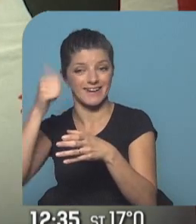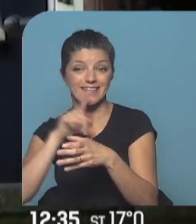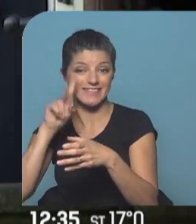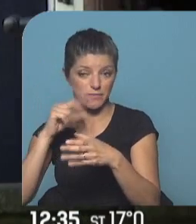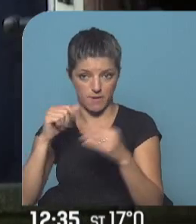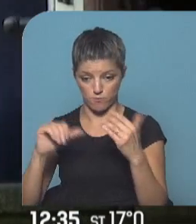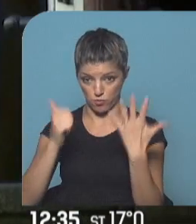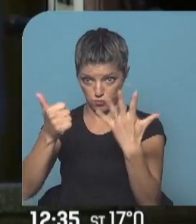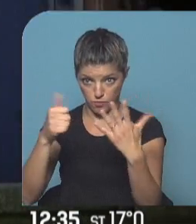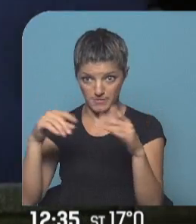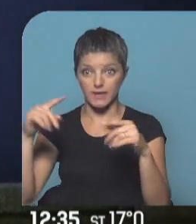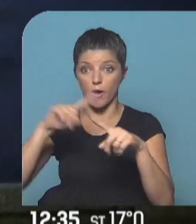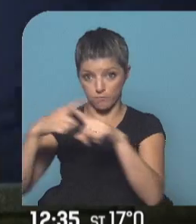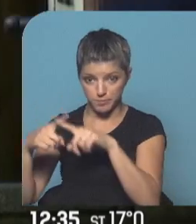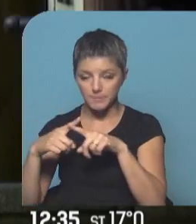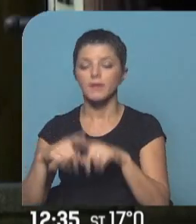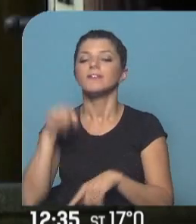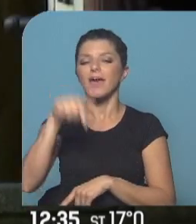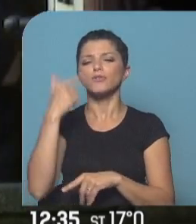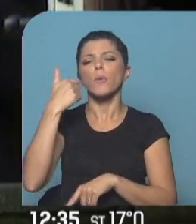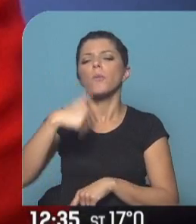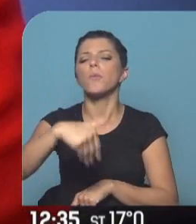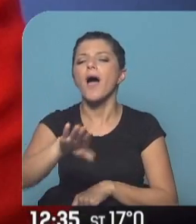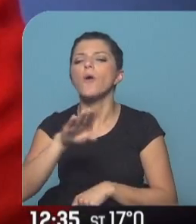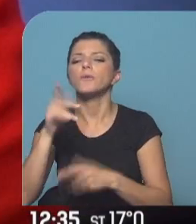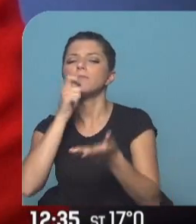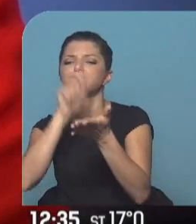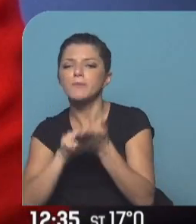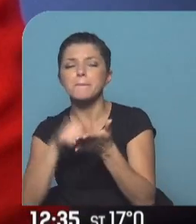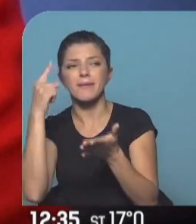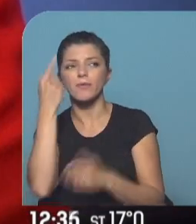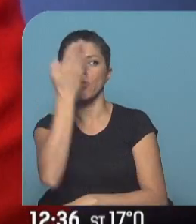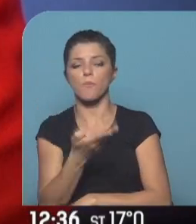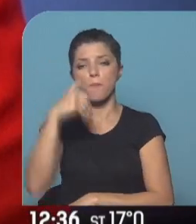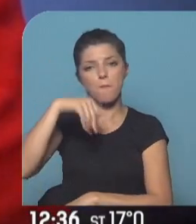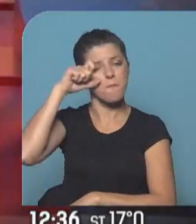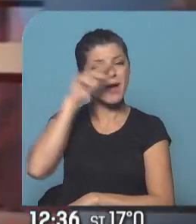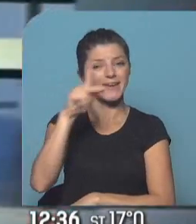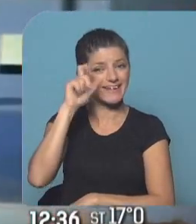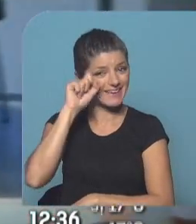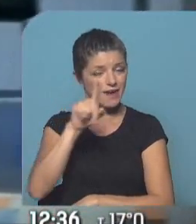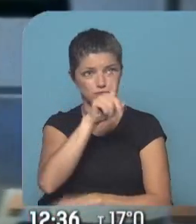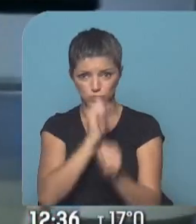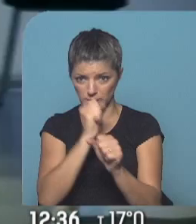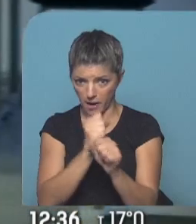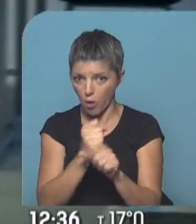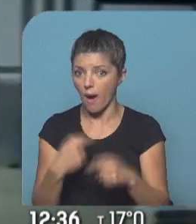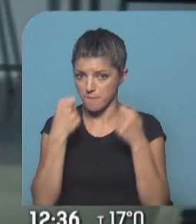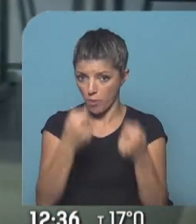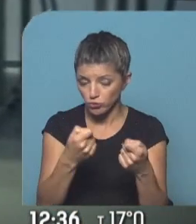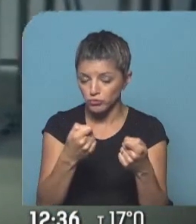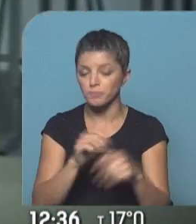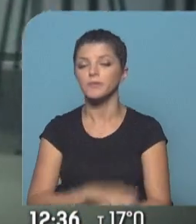comicios federales serán claramente una suerte de referéndum para la gestión de Merkel. Y desde una perspectiva europea, luego de